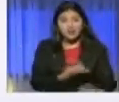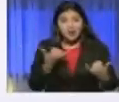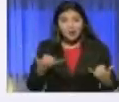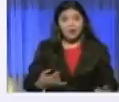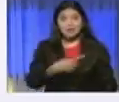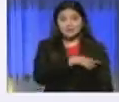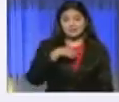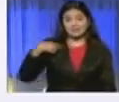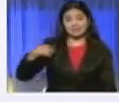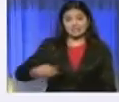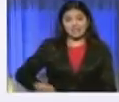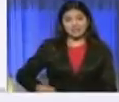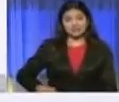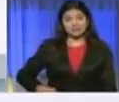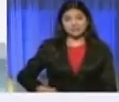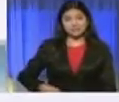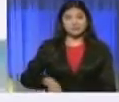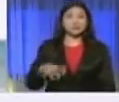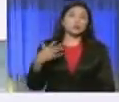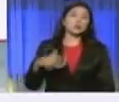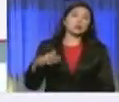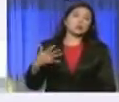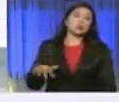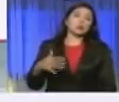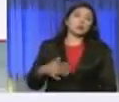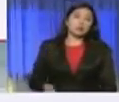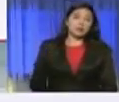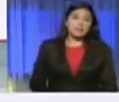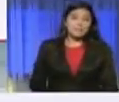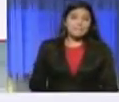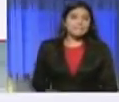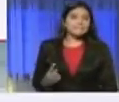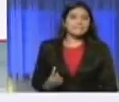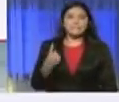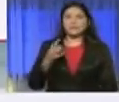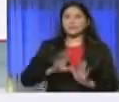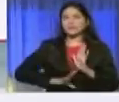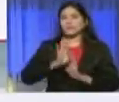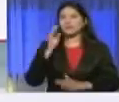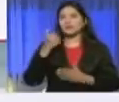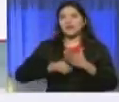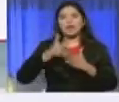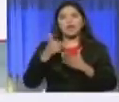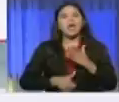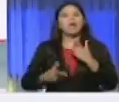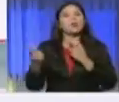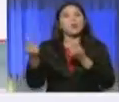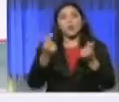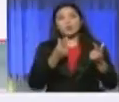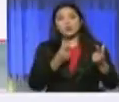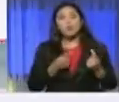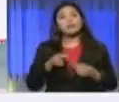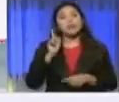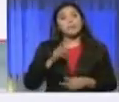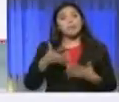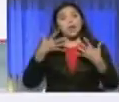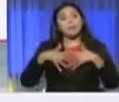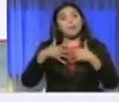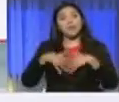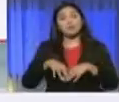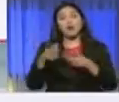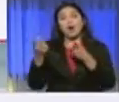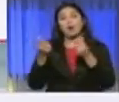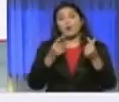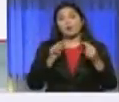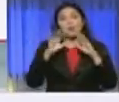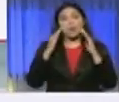China es adelante la vanguardia económica y el gran motor económico